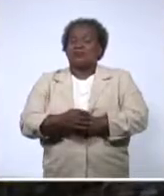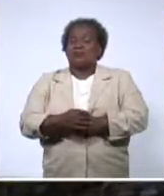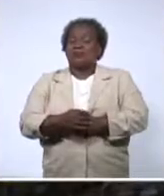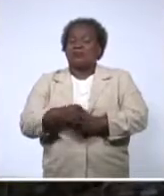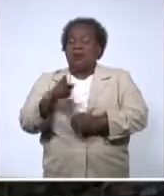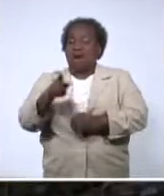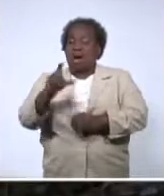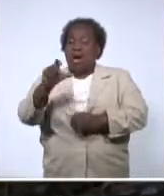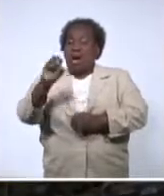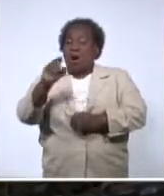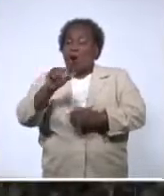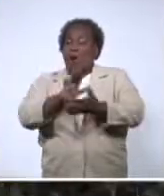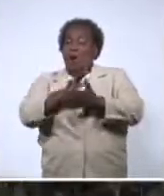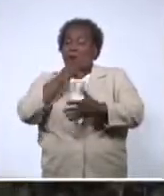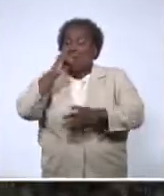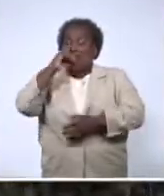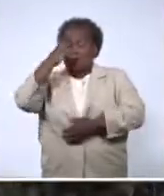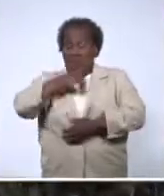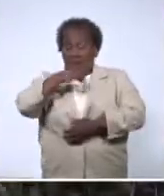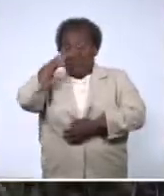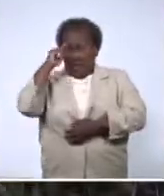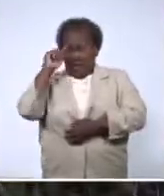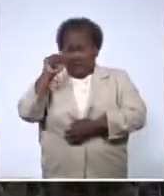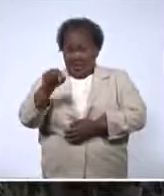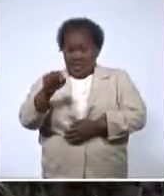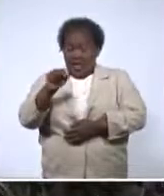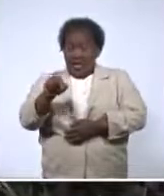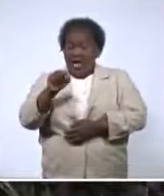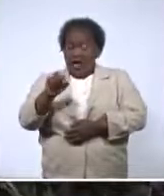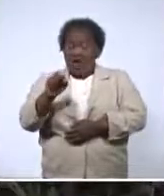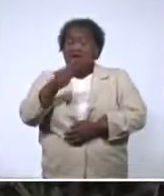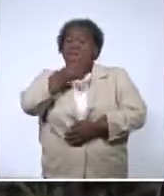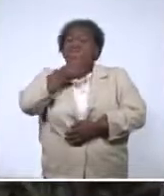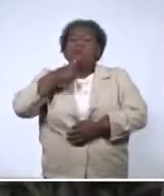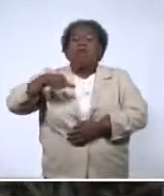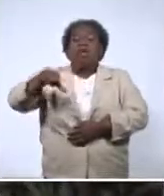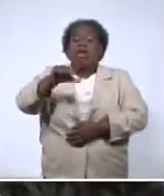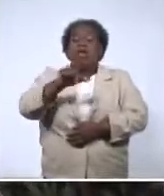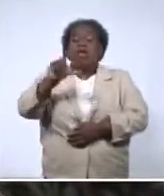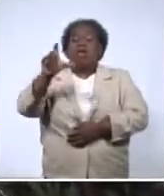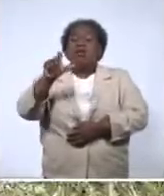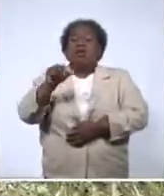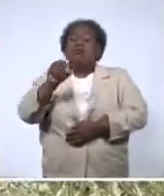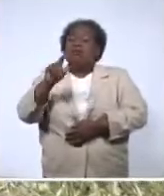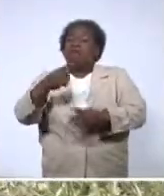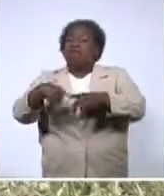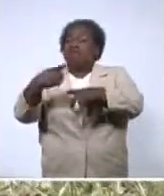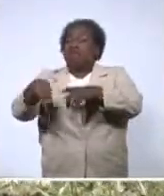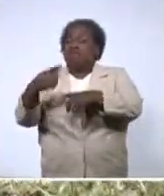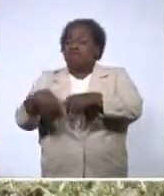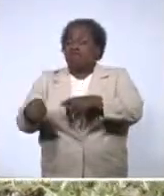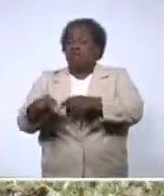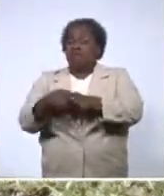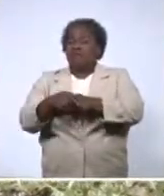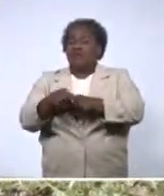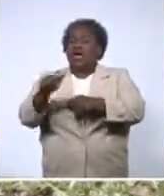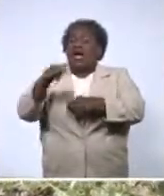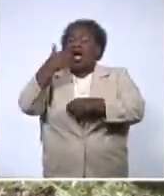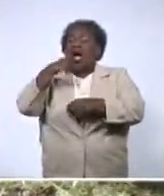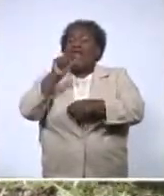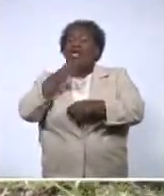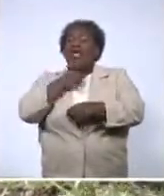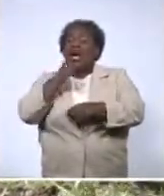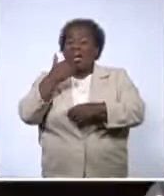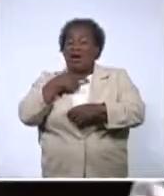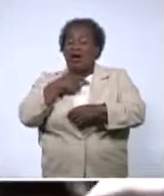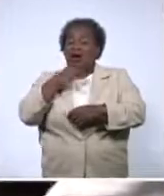Las colmenas son fábricas naturales en las que se puede obtener miel, cera, polen, propóleo, jalea real, veneno de abejas,